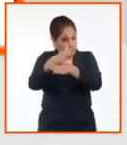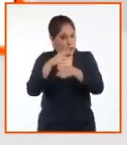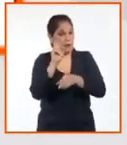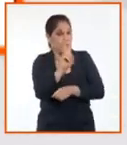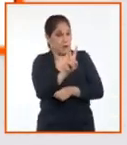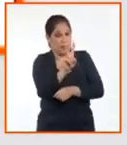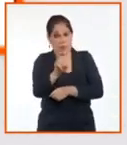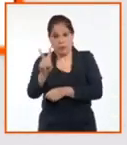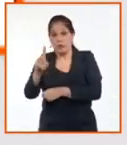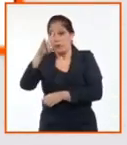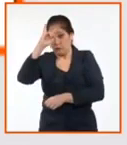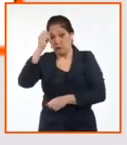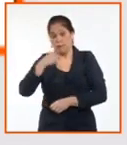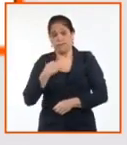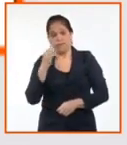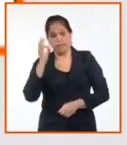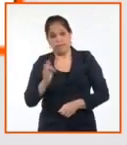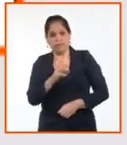frecuencia nosotros